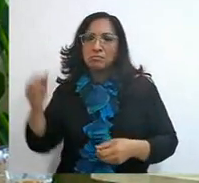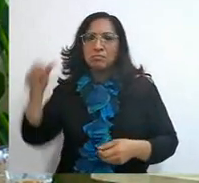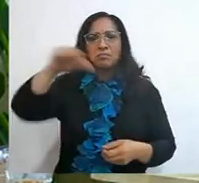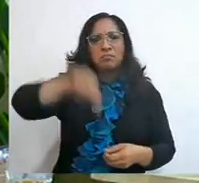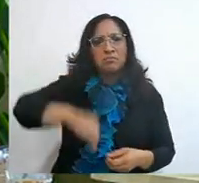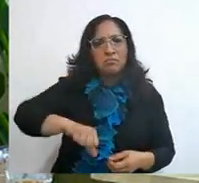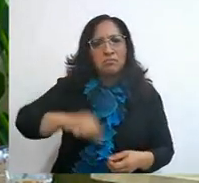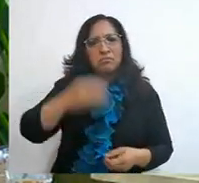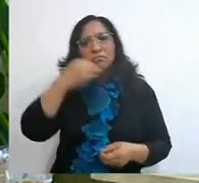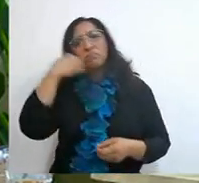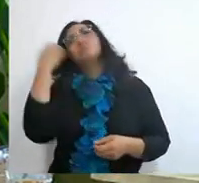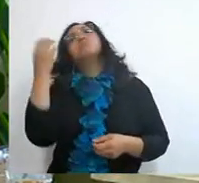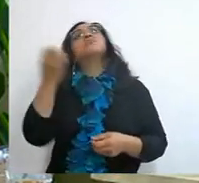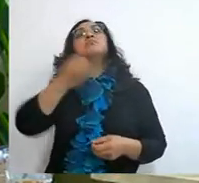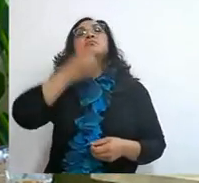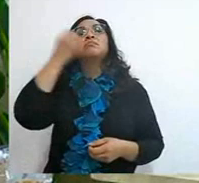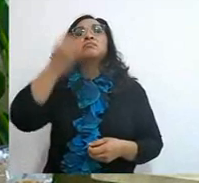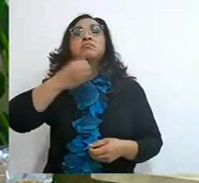si quieres orar